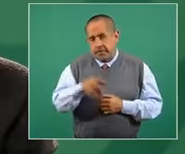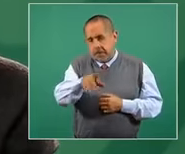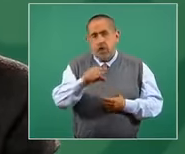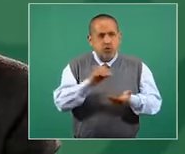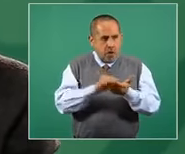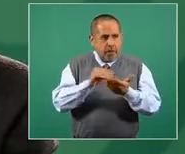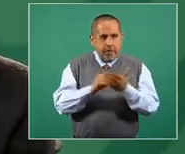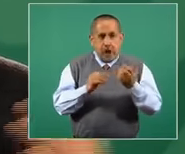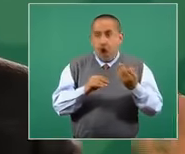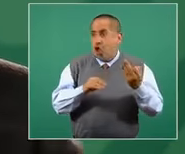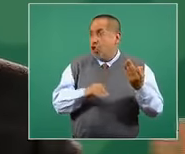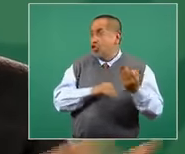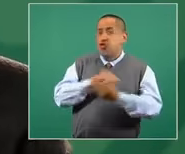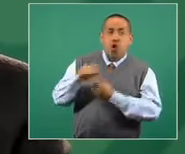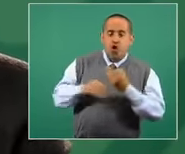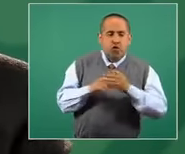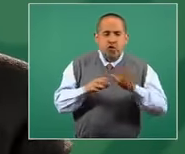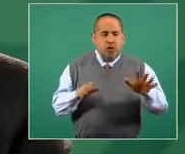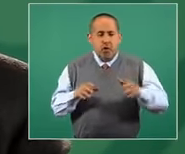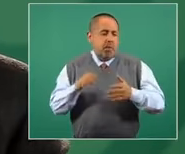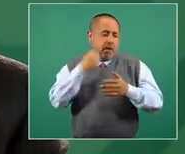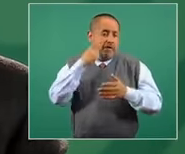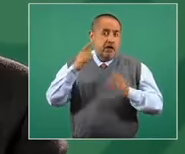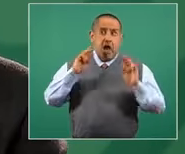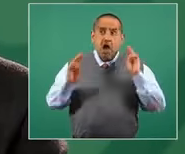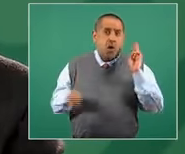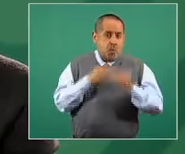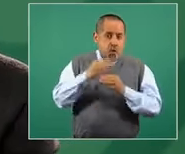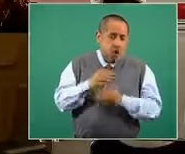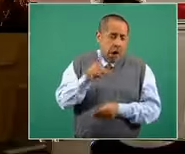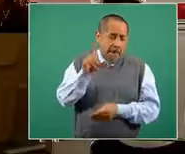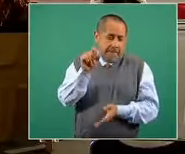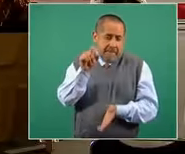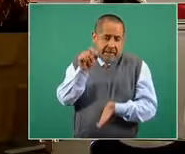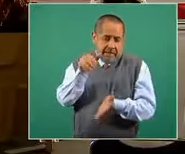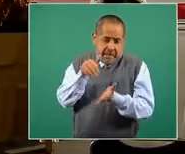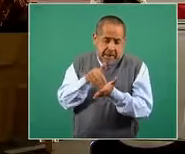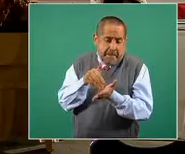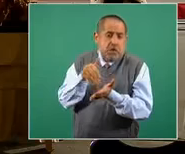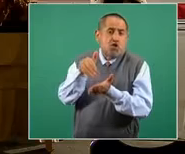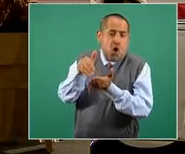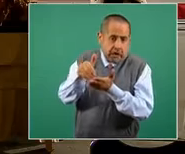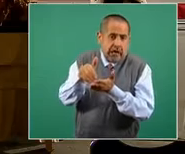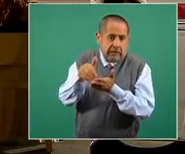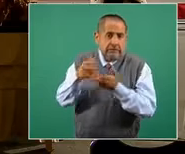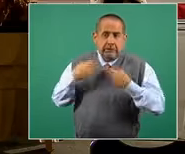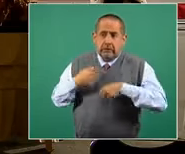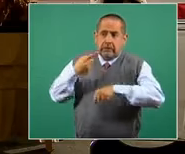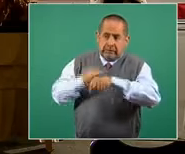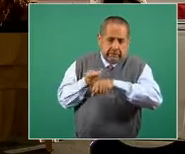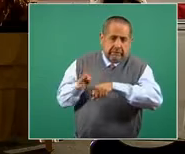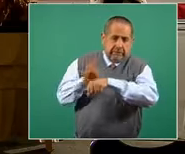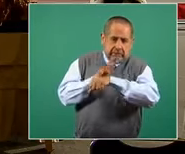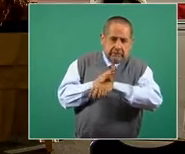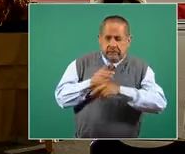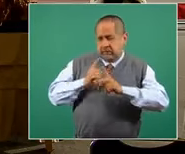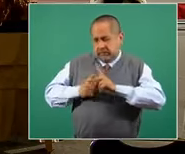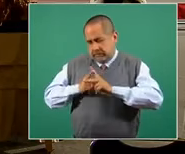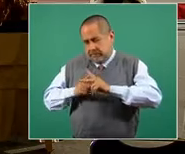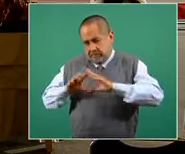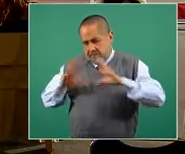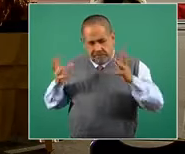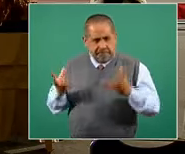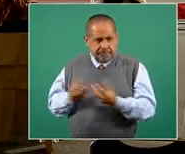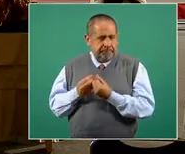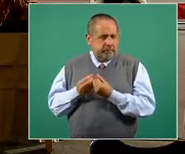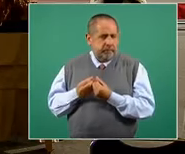limitado. En el mundo ha habido más de 20 millones ya de personas afectadas por el COVID-19, según las estimaciones de